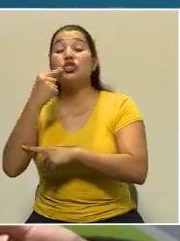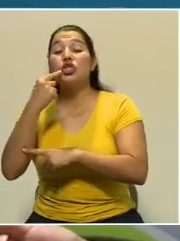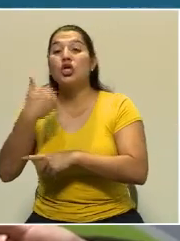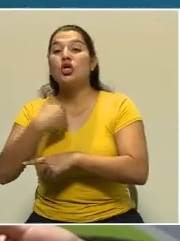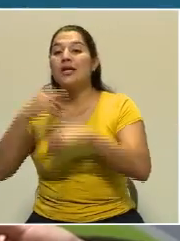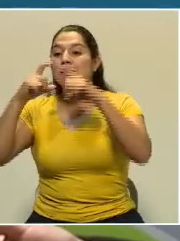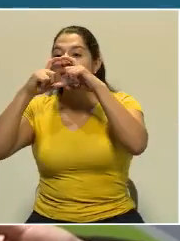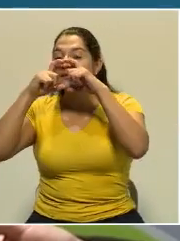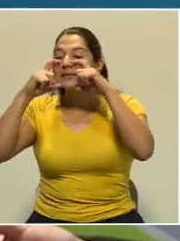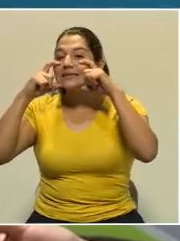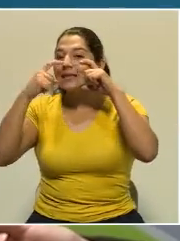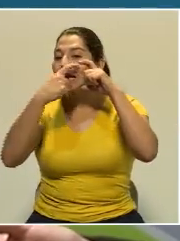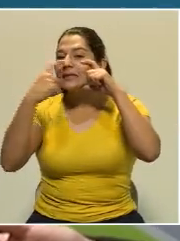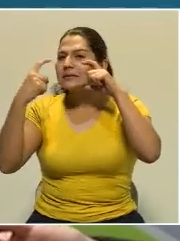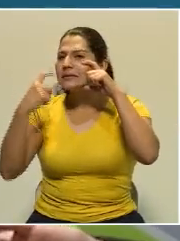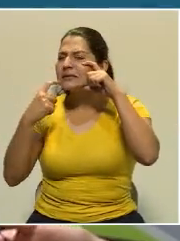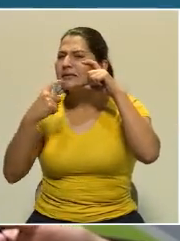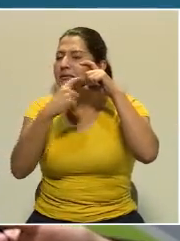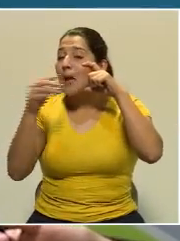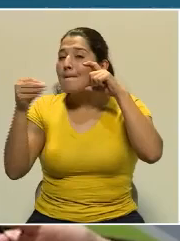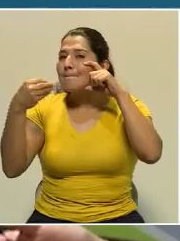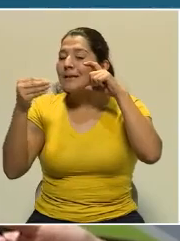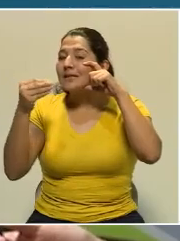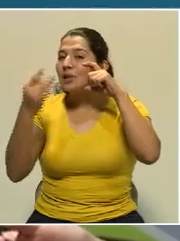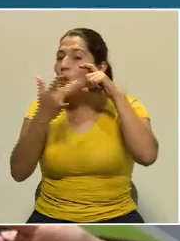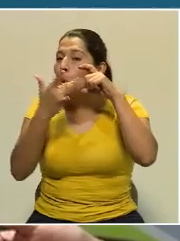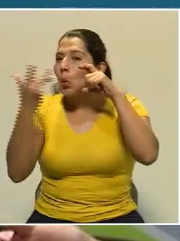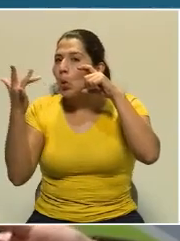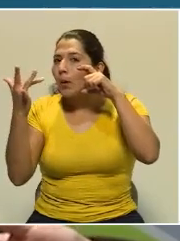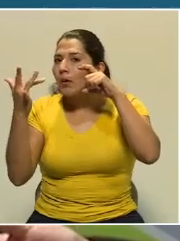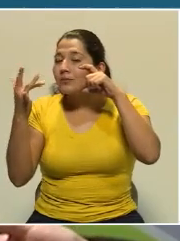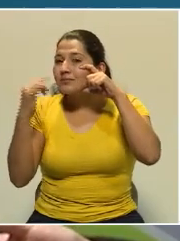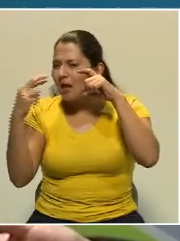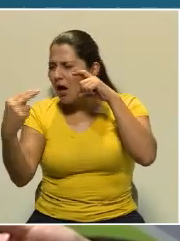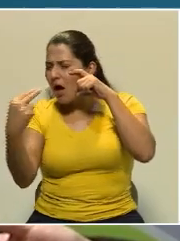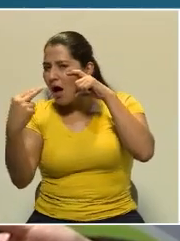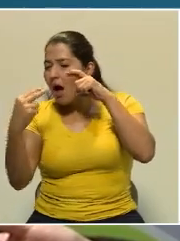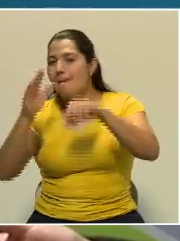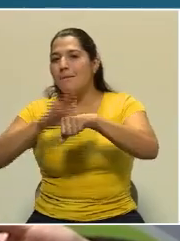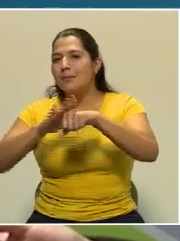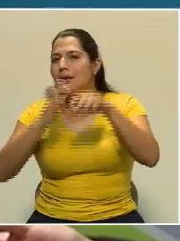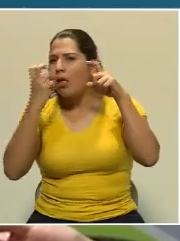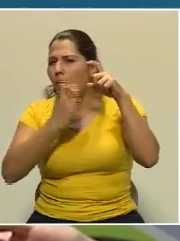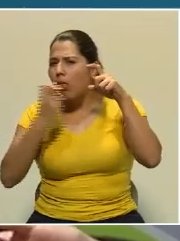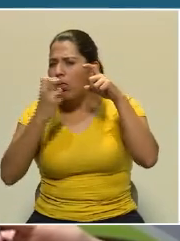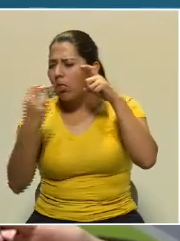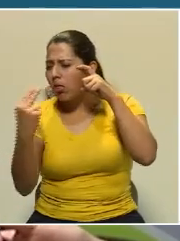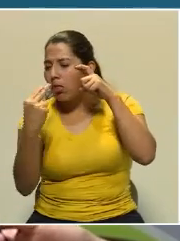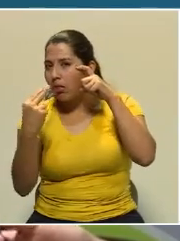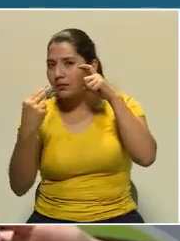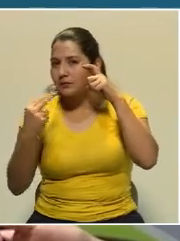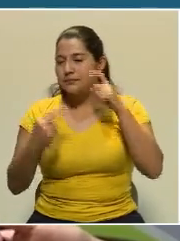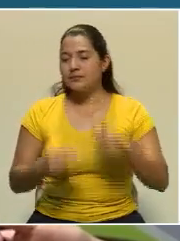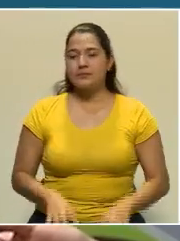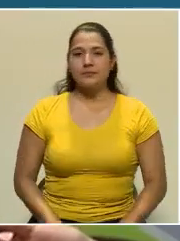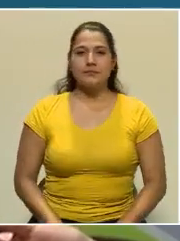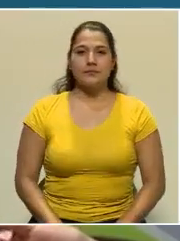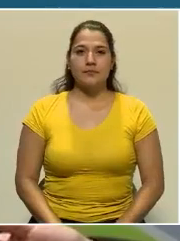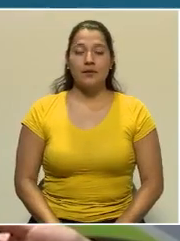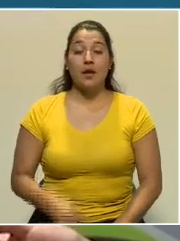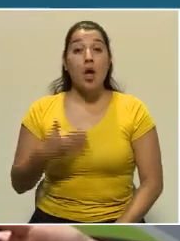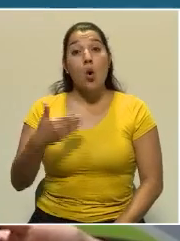coloca un plástico que es especial, que es como el de las caretas, que lo que nos va a permitir es una abertura para poder ver las gesticulaciones